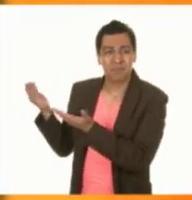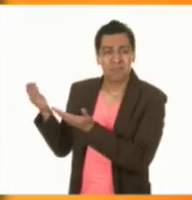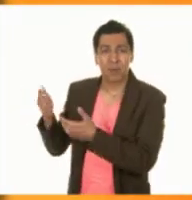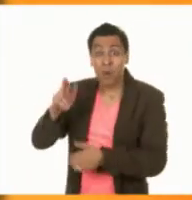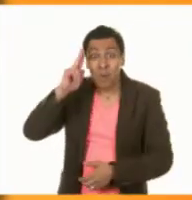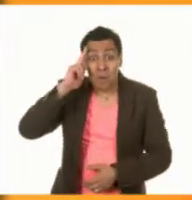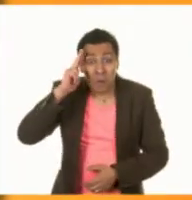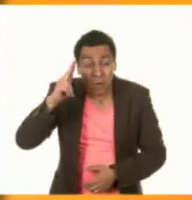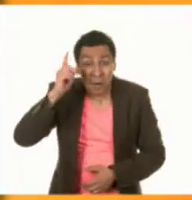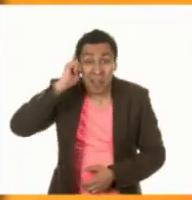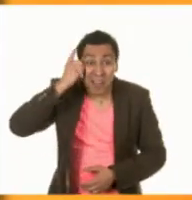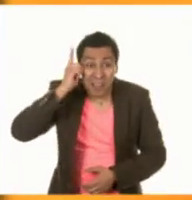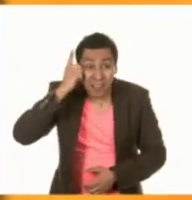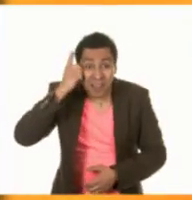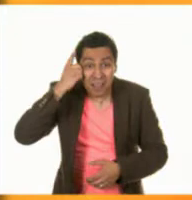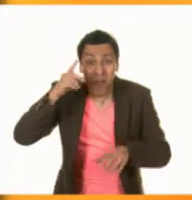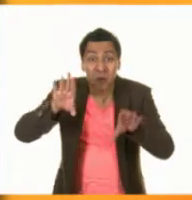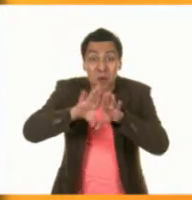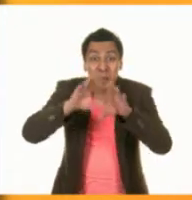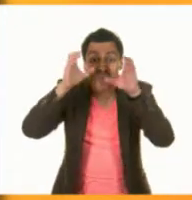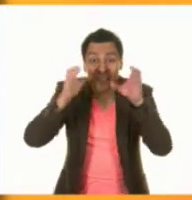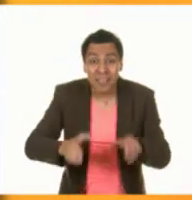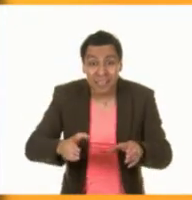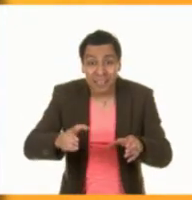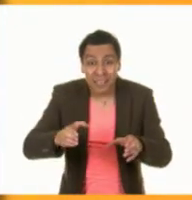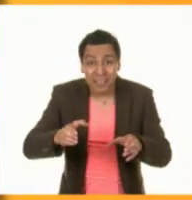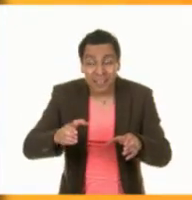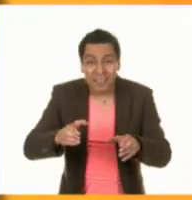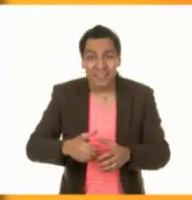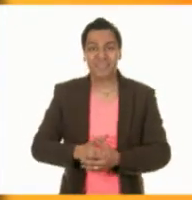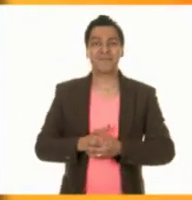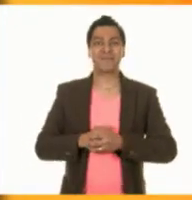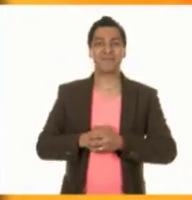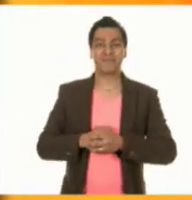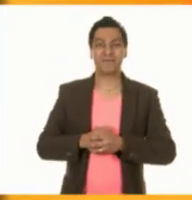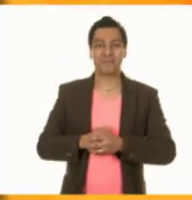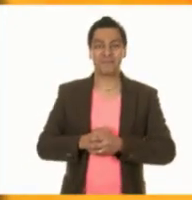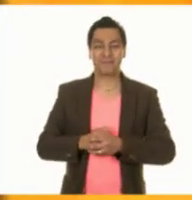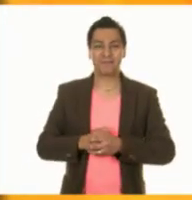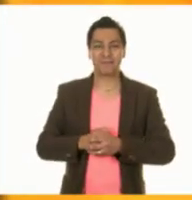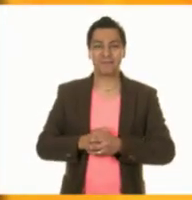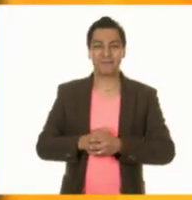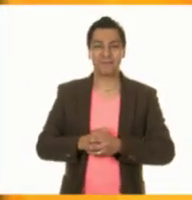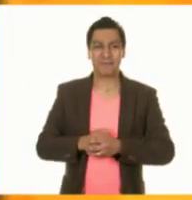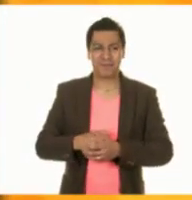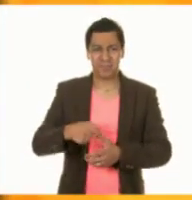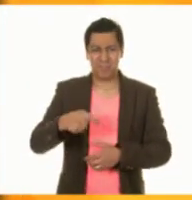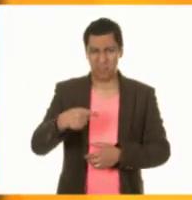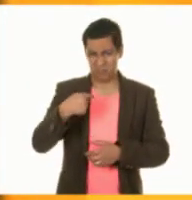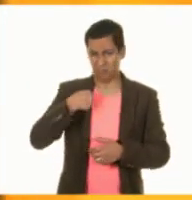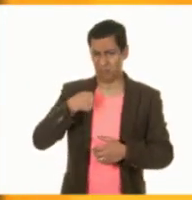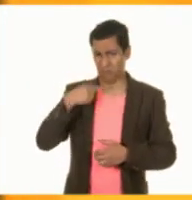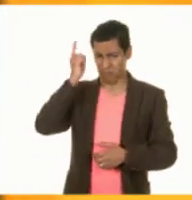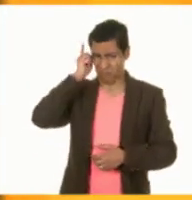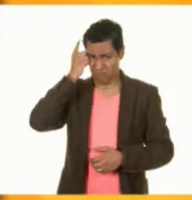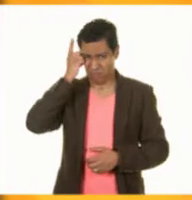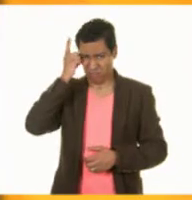ahí? ¡Hola! ¡Caballito! ¿Cómo estás? Yo no soy un caballo.